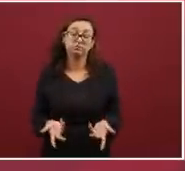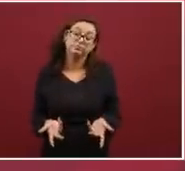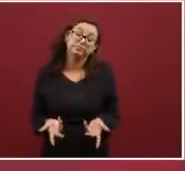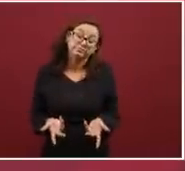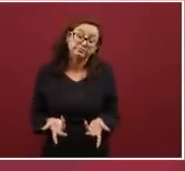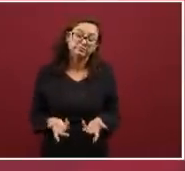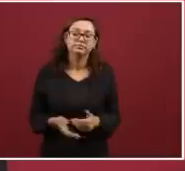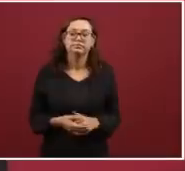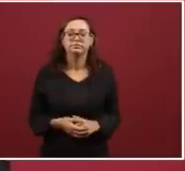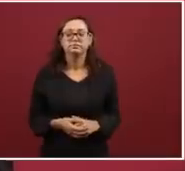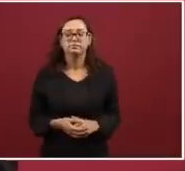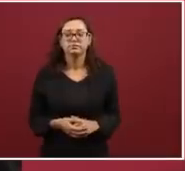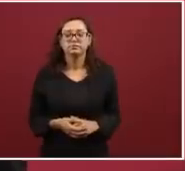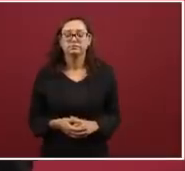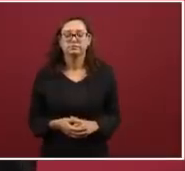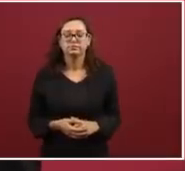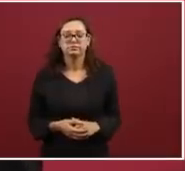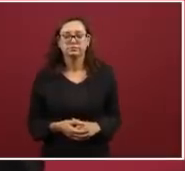con sus